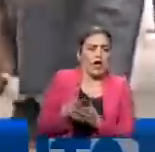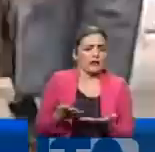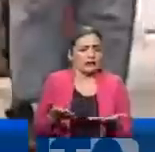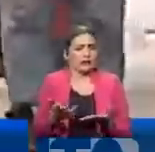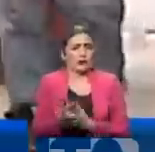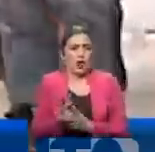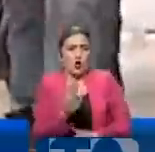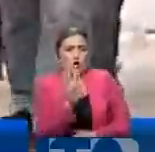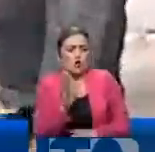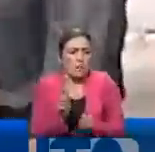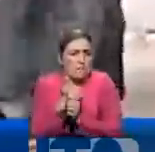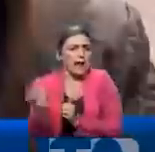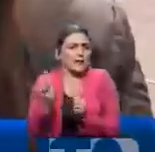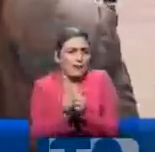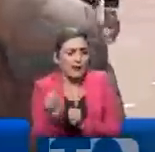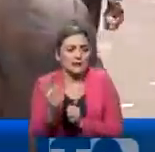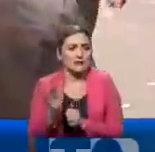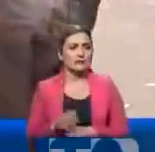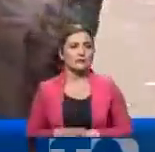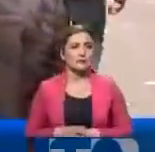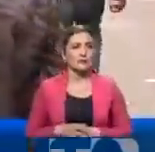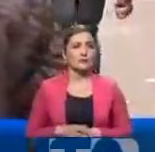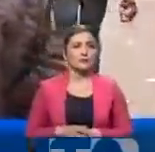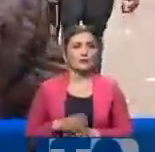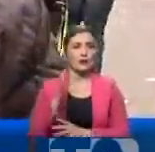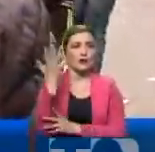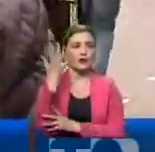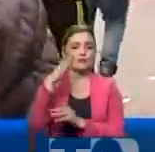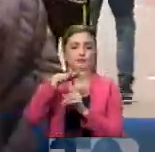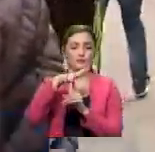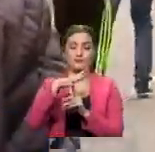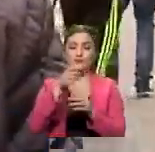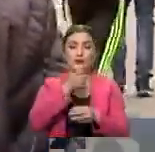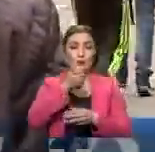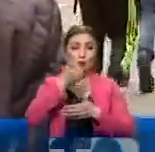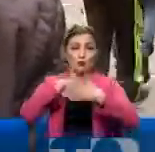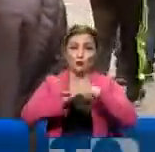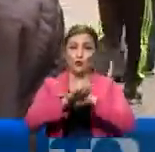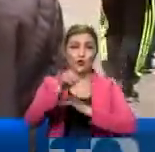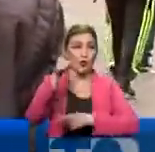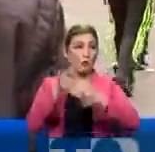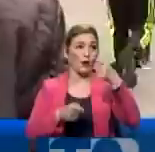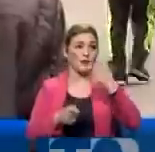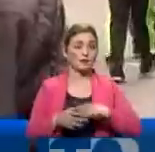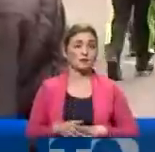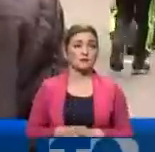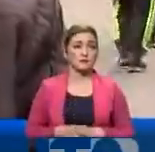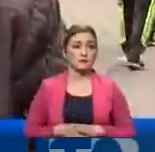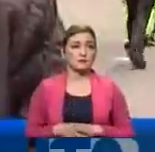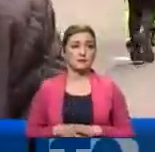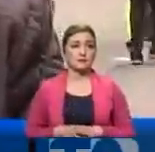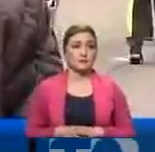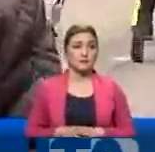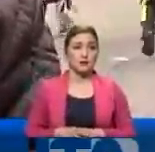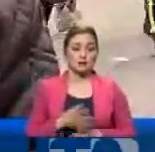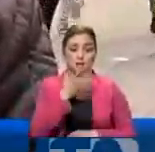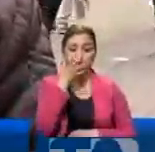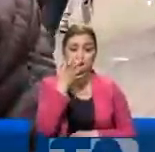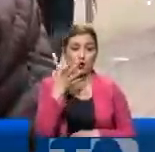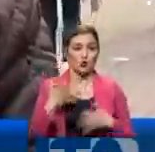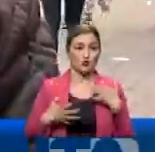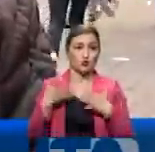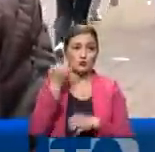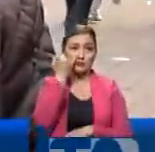vive aquí en esta hora, en los alrededores del Parque El Arbolito, donde la prensa no tiene acceso, ya que están un poco agresivos